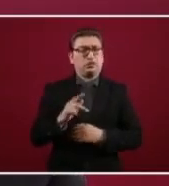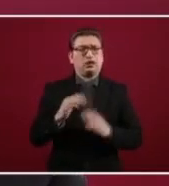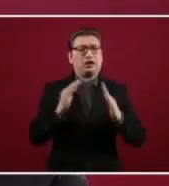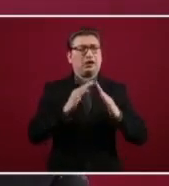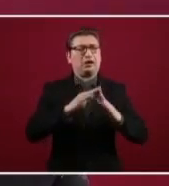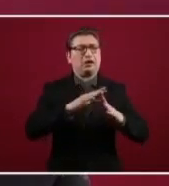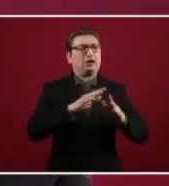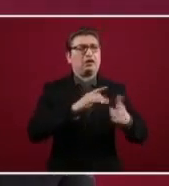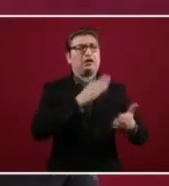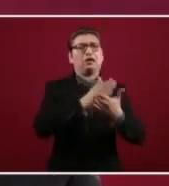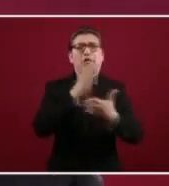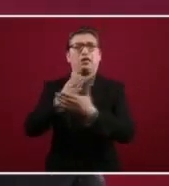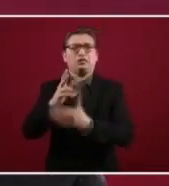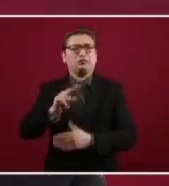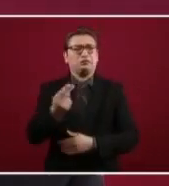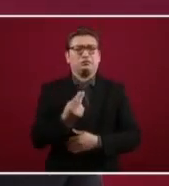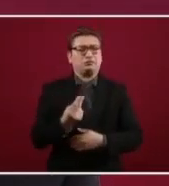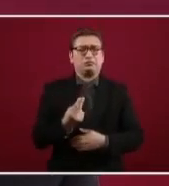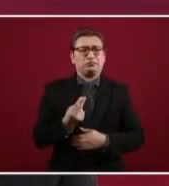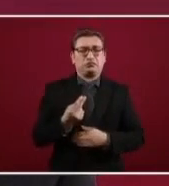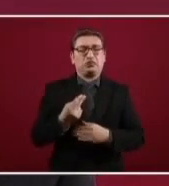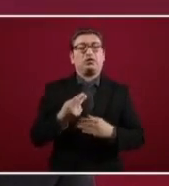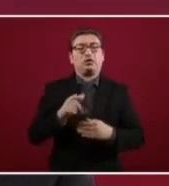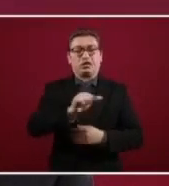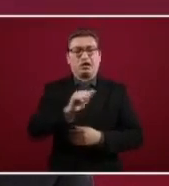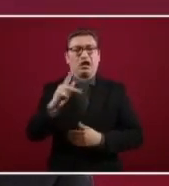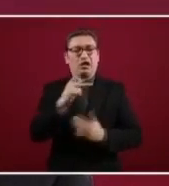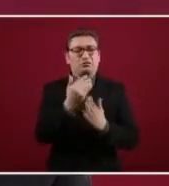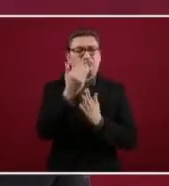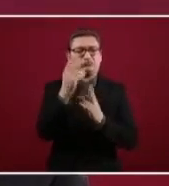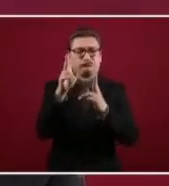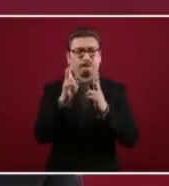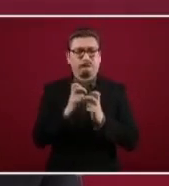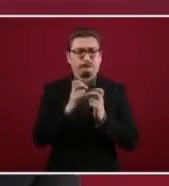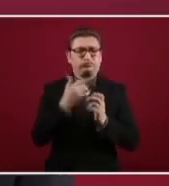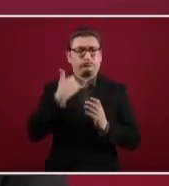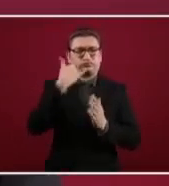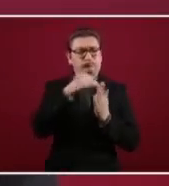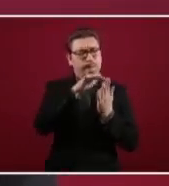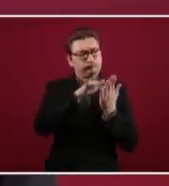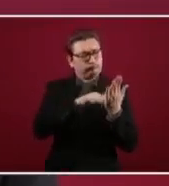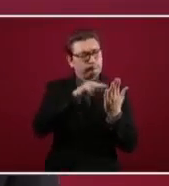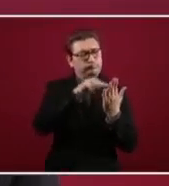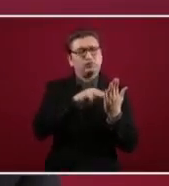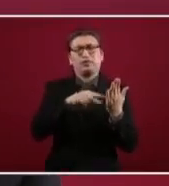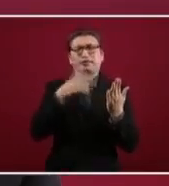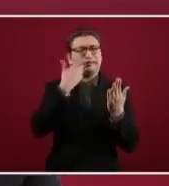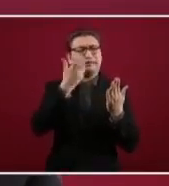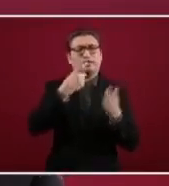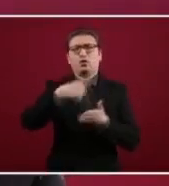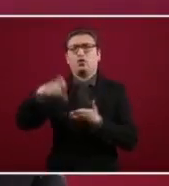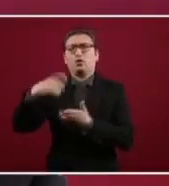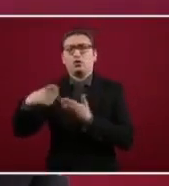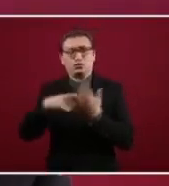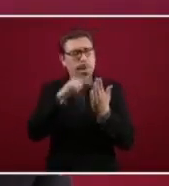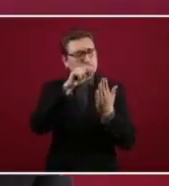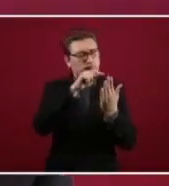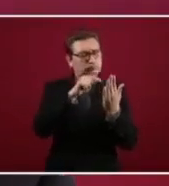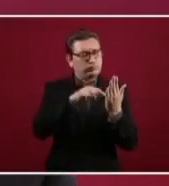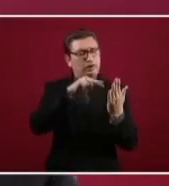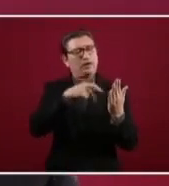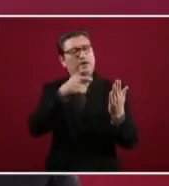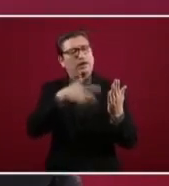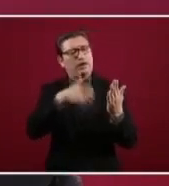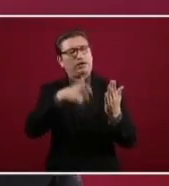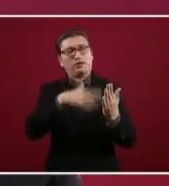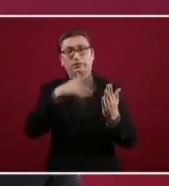podrá poder planear sus compras con anticipación y eso también les permitirá no tener